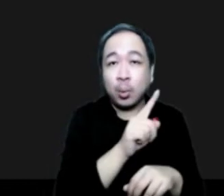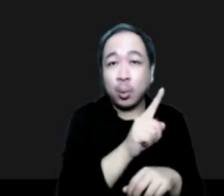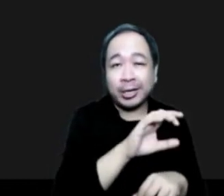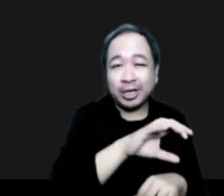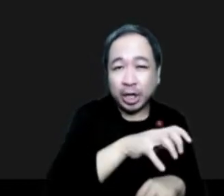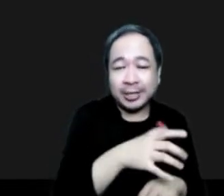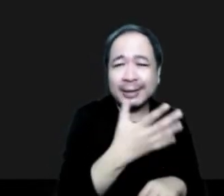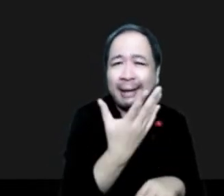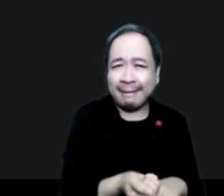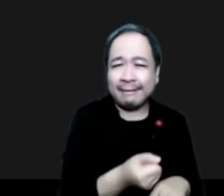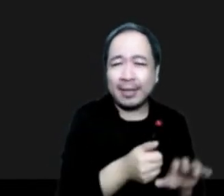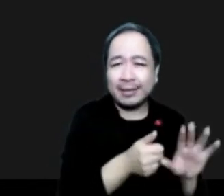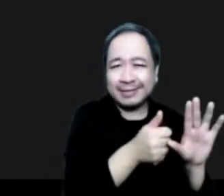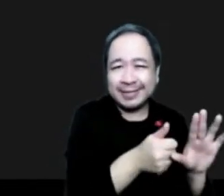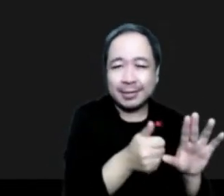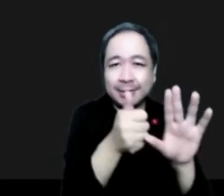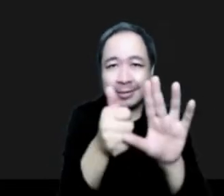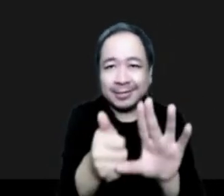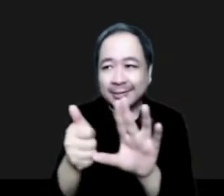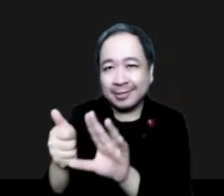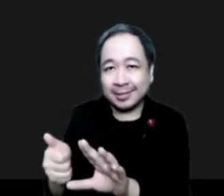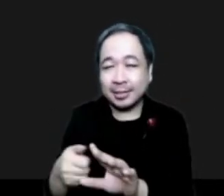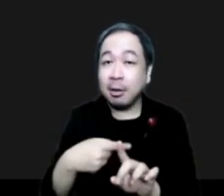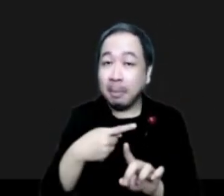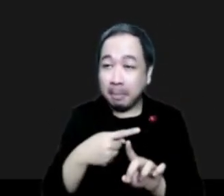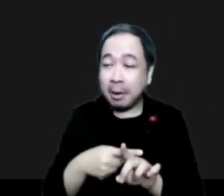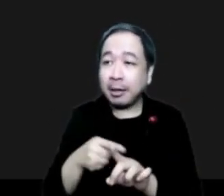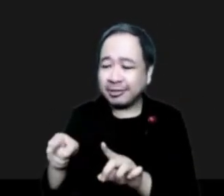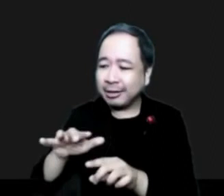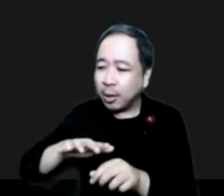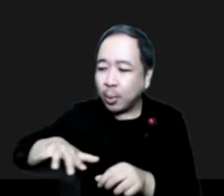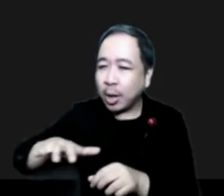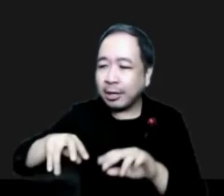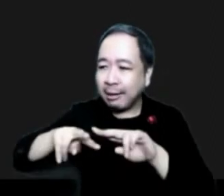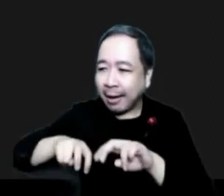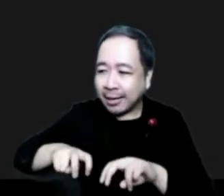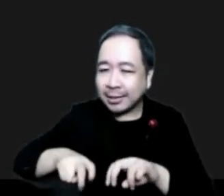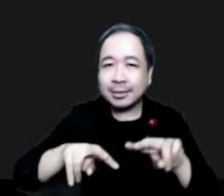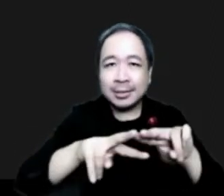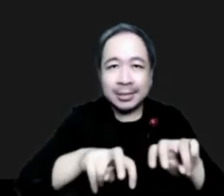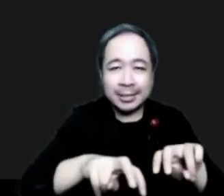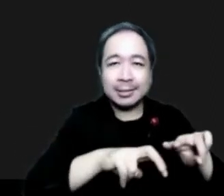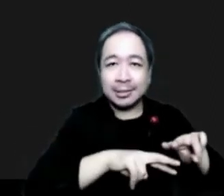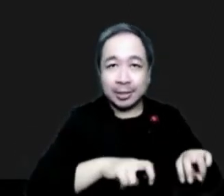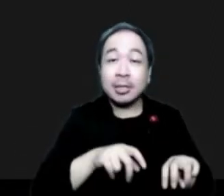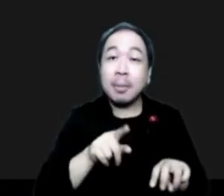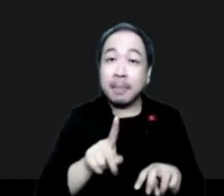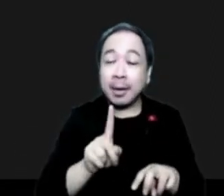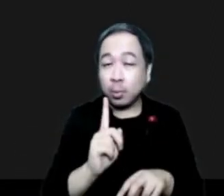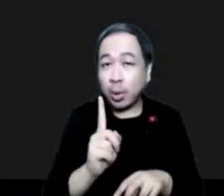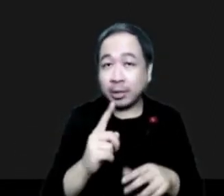localización que está ubicado en Panamá. Y en total, el proyecto donó a la región